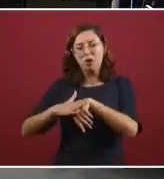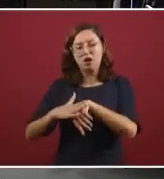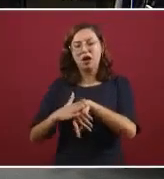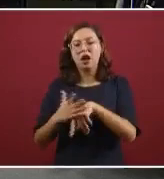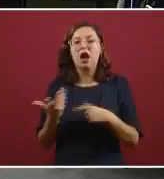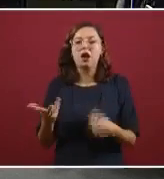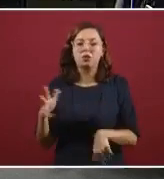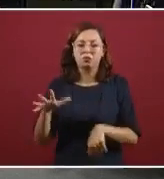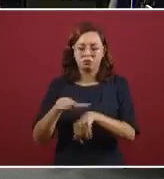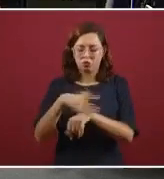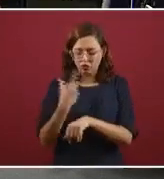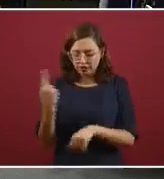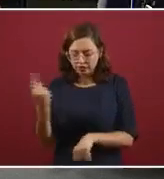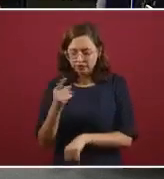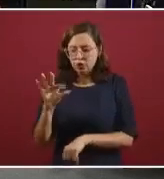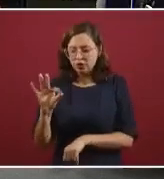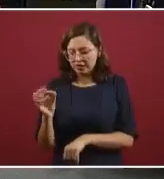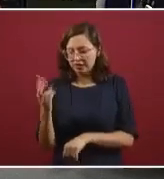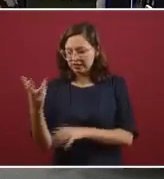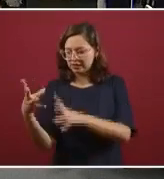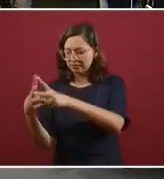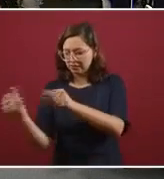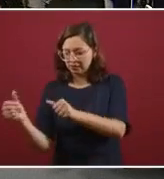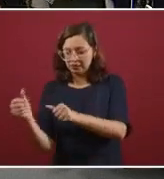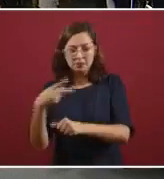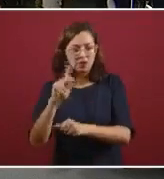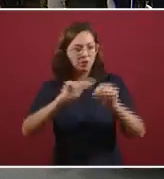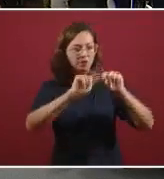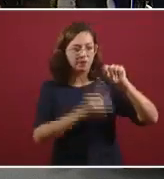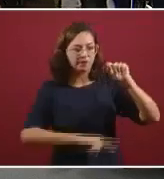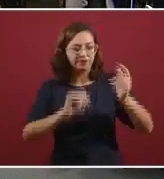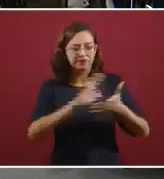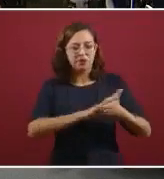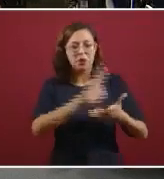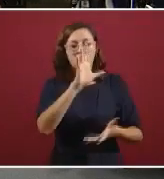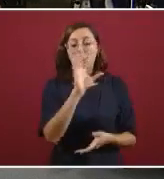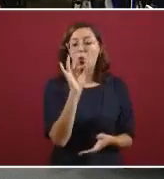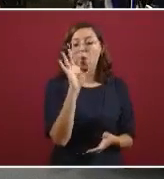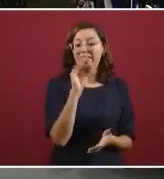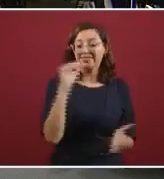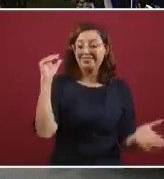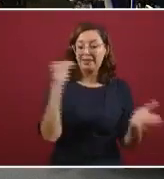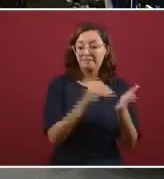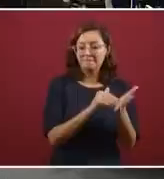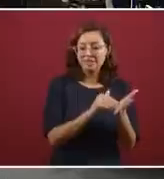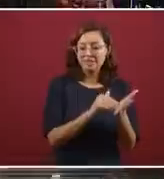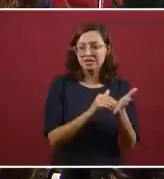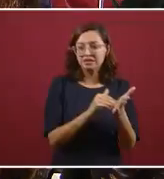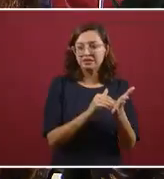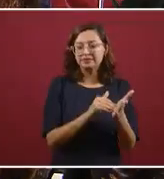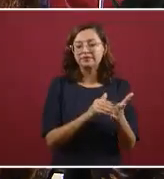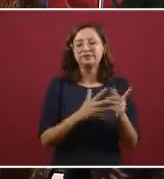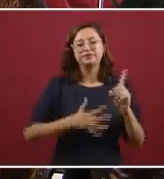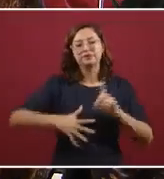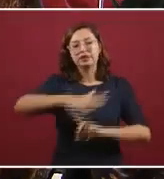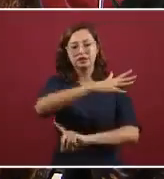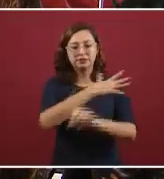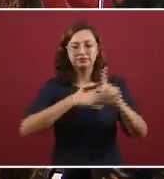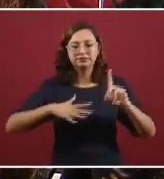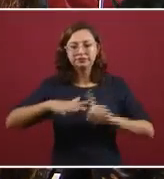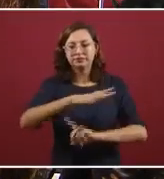40,000 desaparecidos no son desaparecidos que tenían una situación social que no